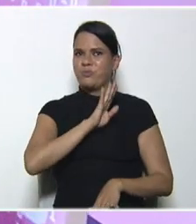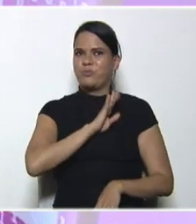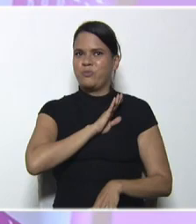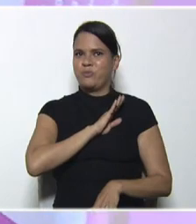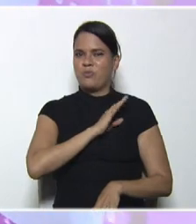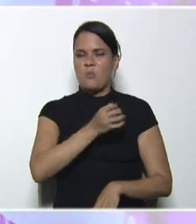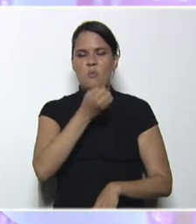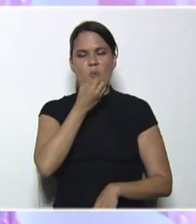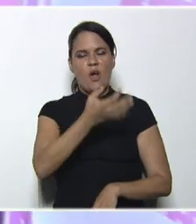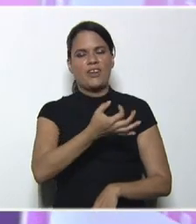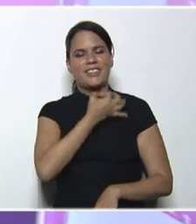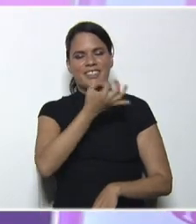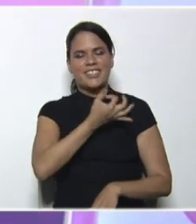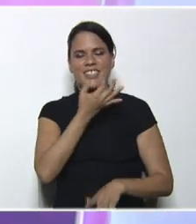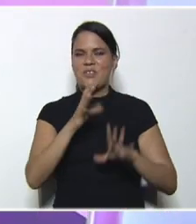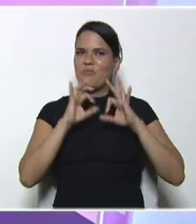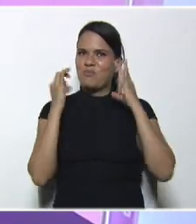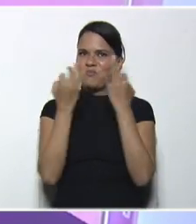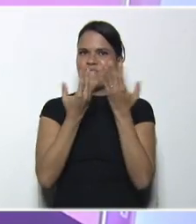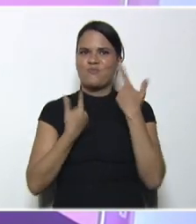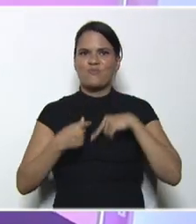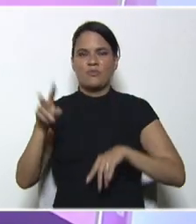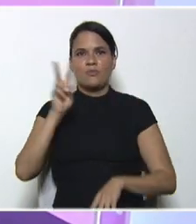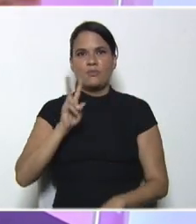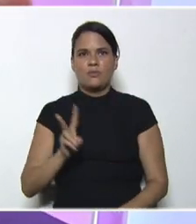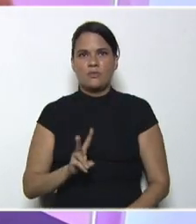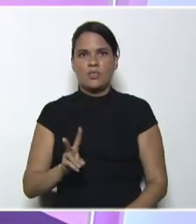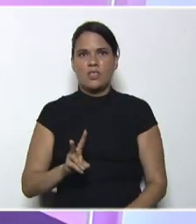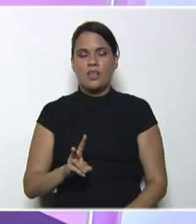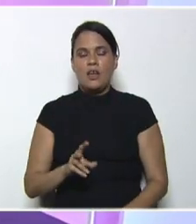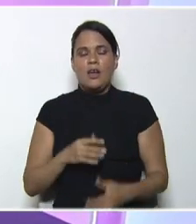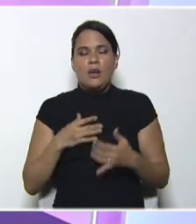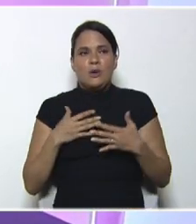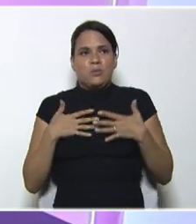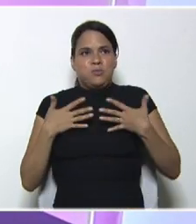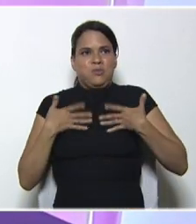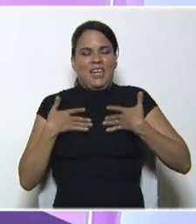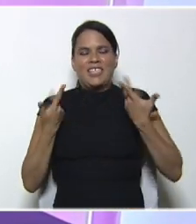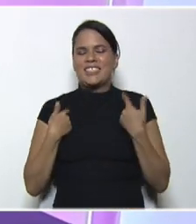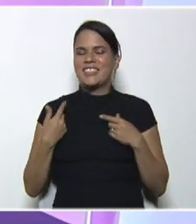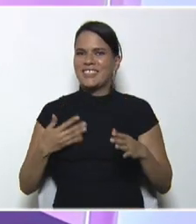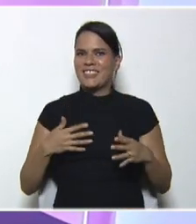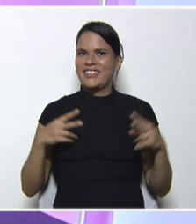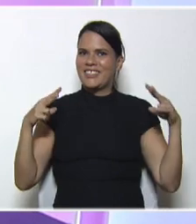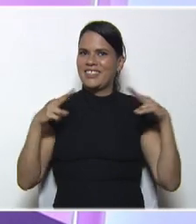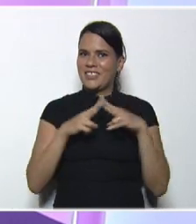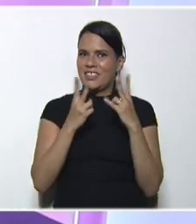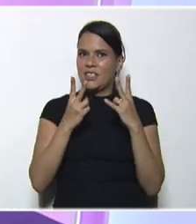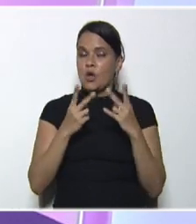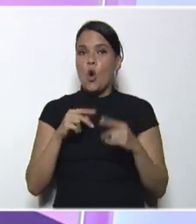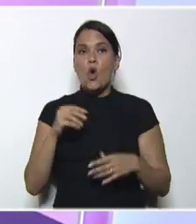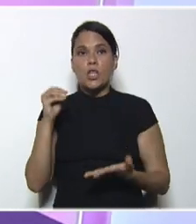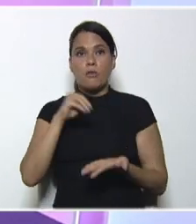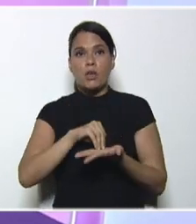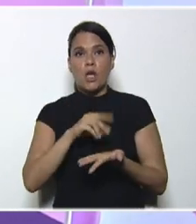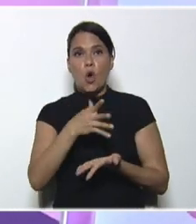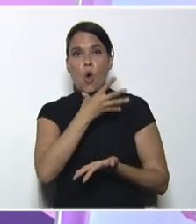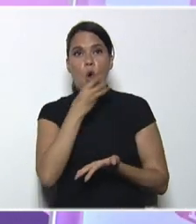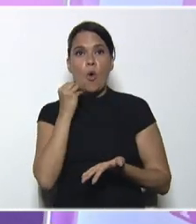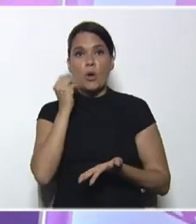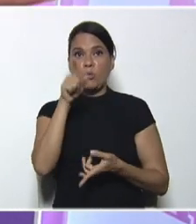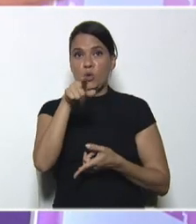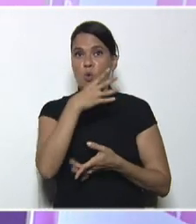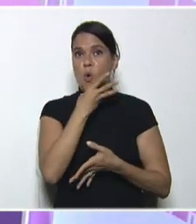¡Dibújame! Muy buenas tardes, familia venezolana. Qué alegría encontrarme nuevamente con jóvenes como tú, jóvenes como